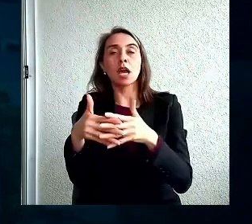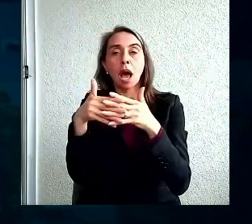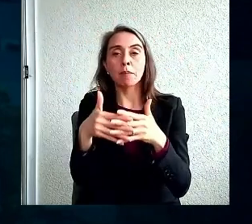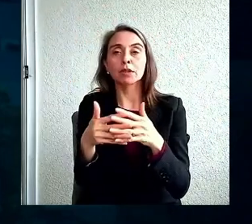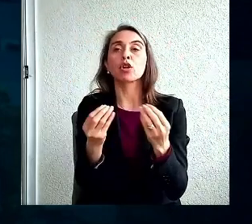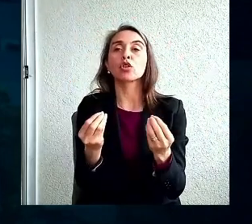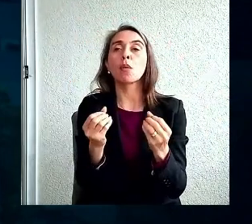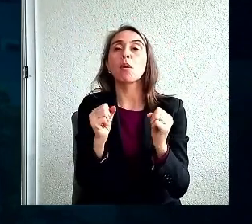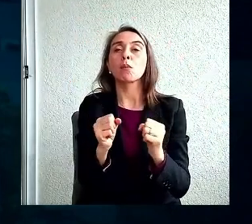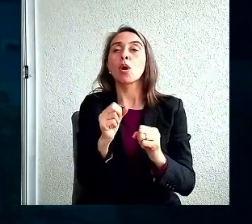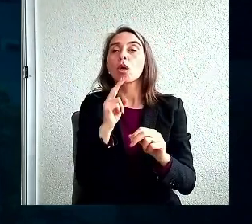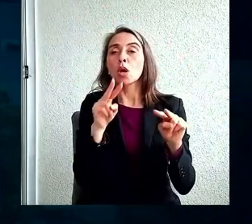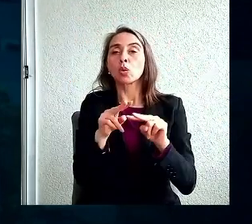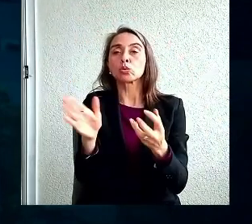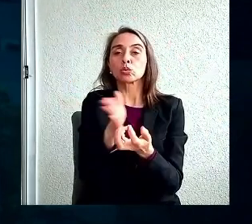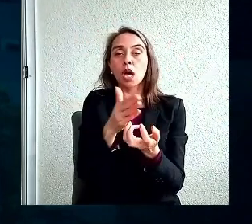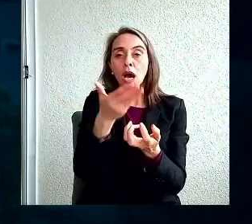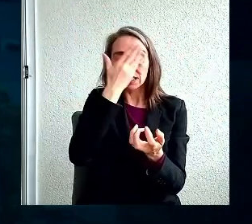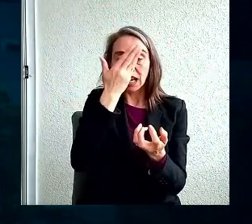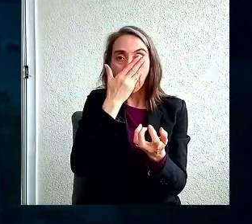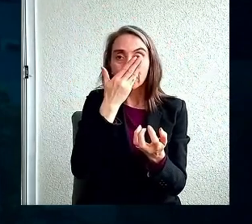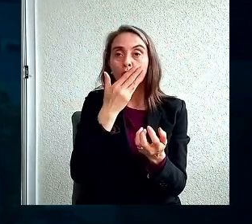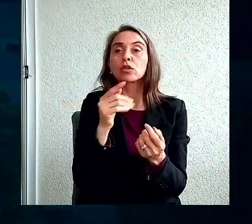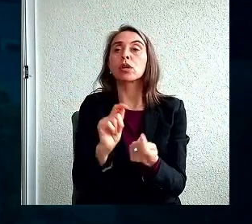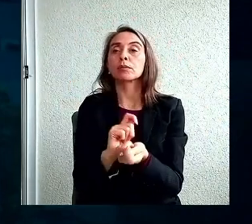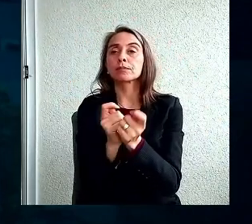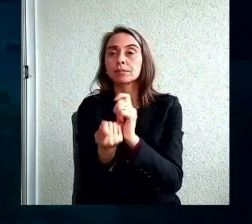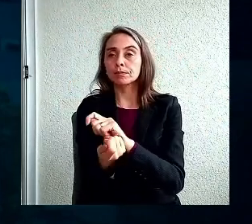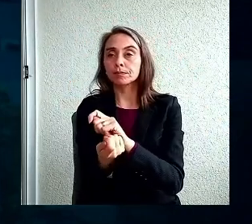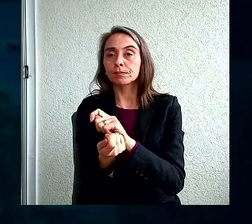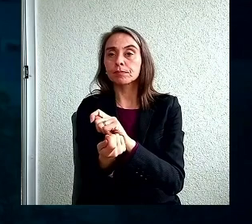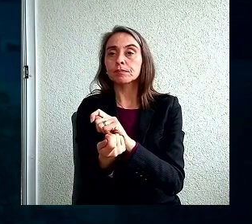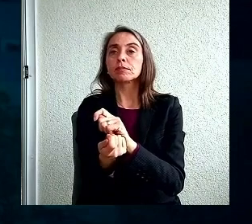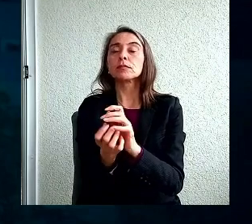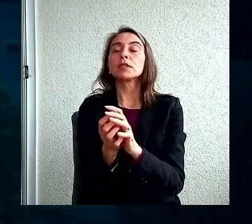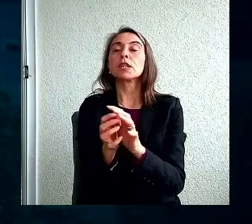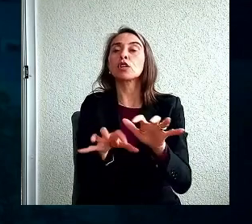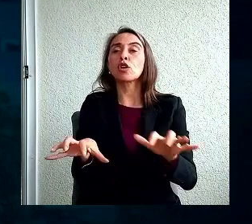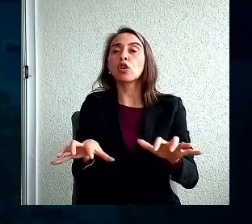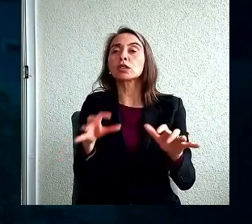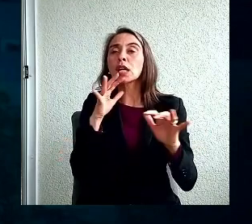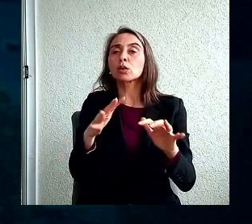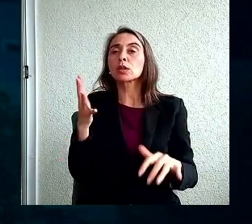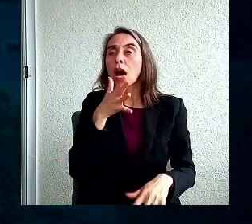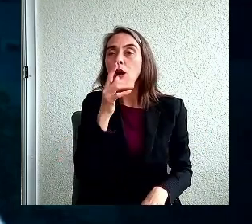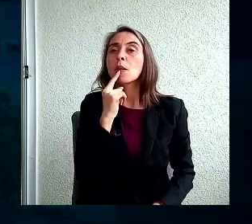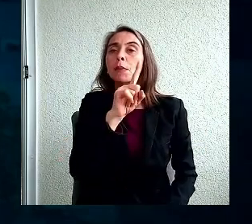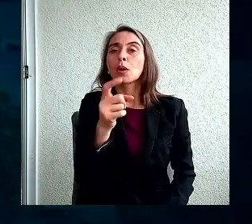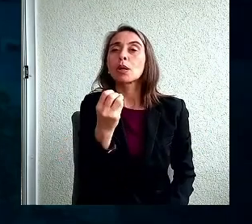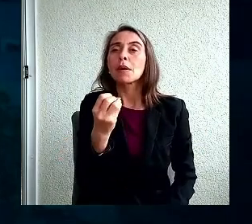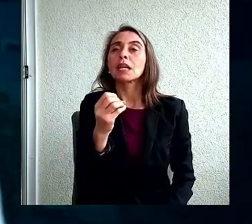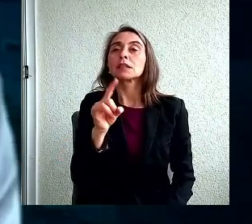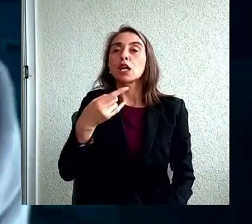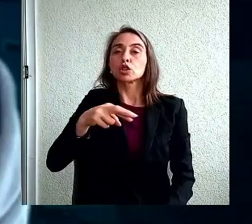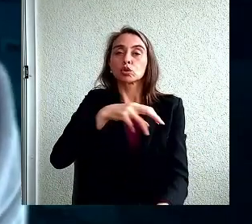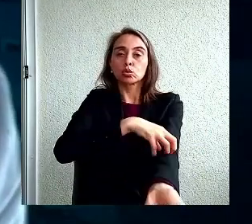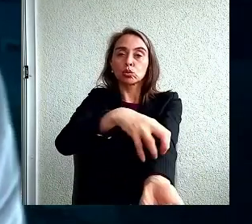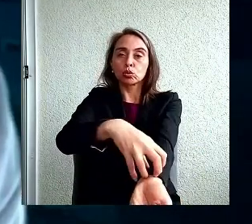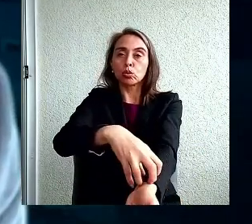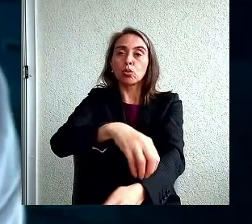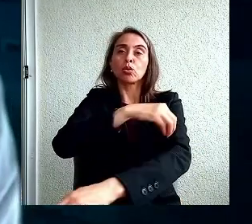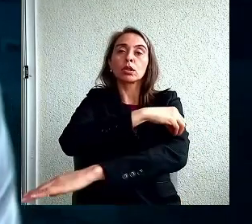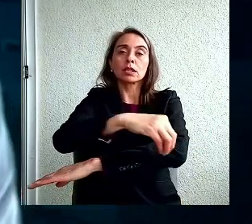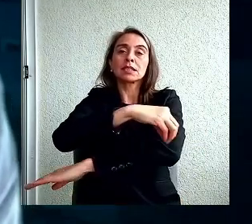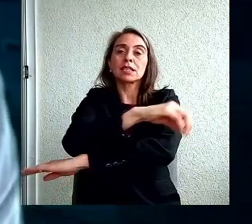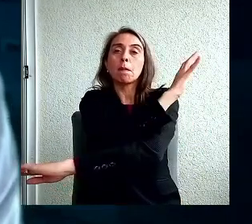introducción de especies para producción de alto consumo de agua? Yo creo que se refiere a qué pasa si en el sur ahora empezamos a cultivar paltos, ¿no? Esa es como un poco, yo